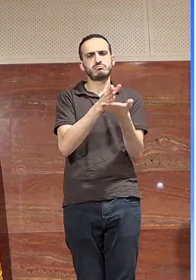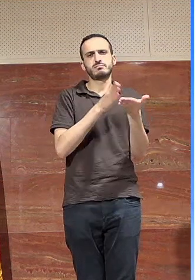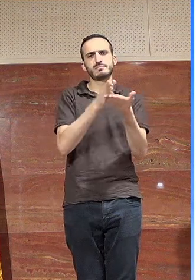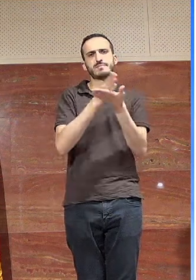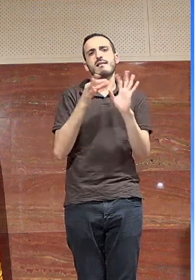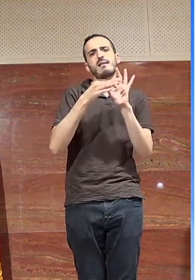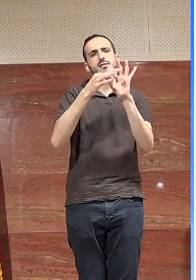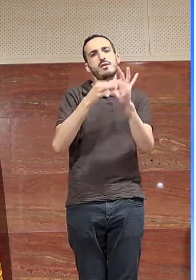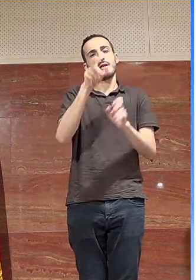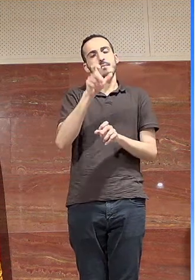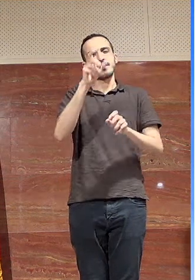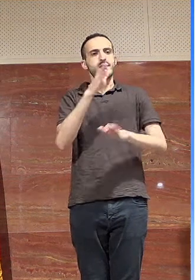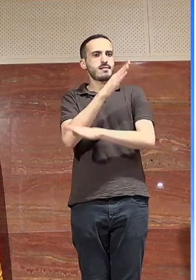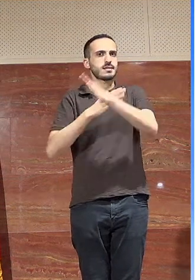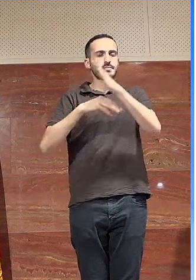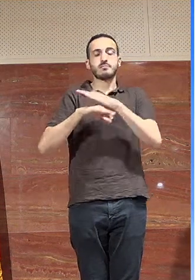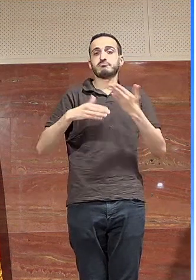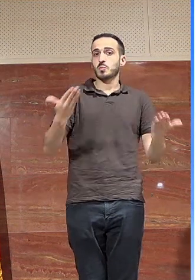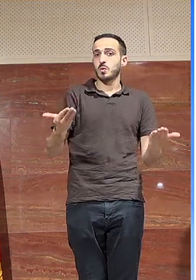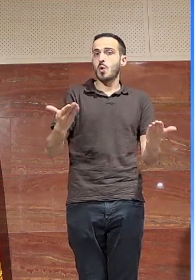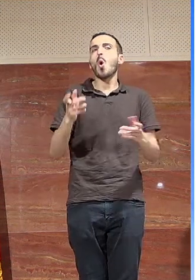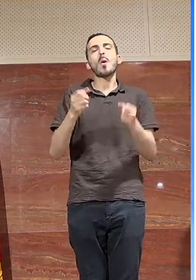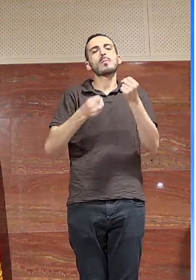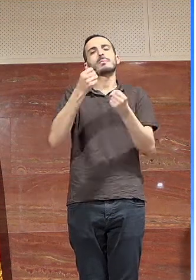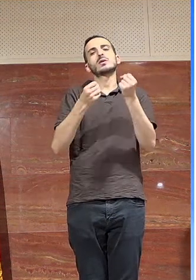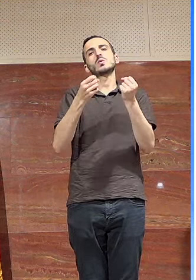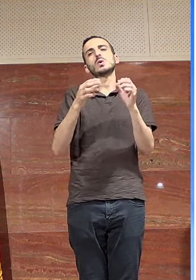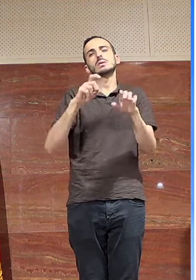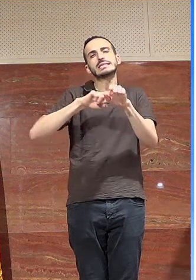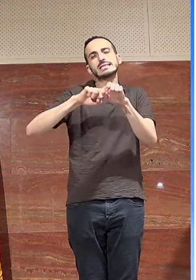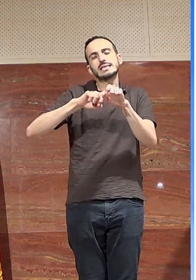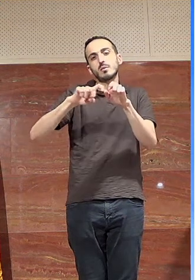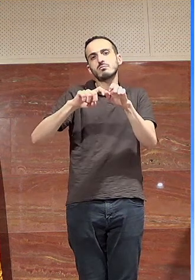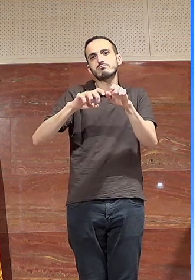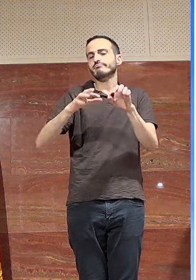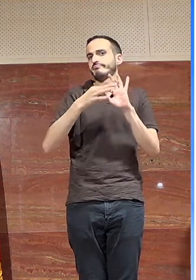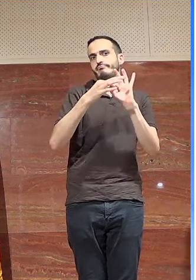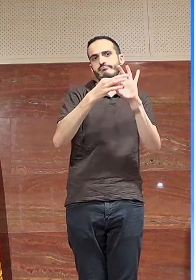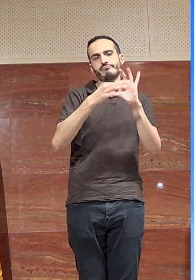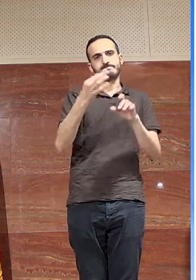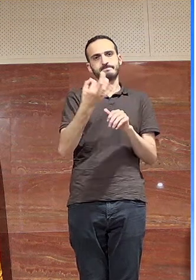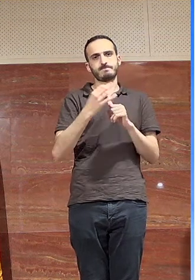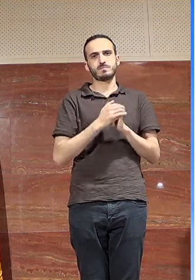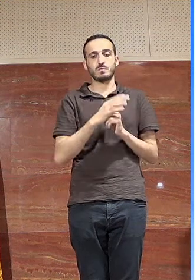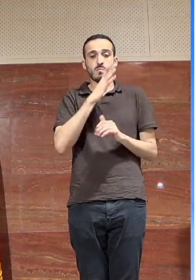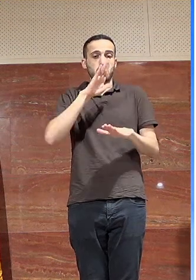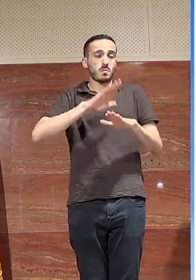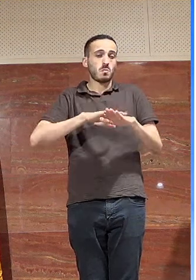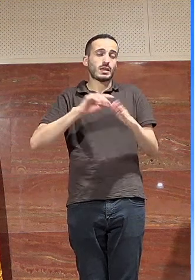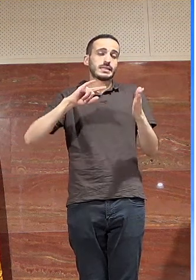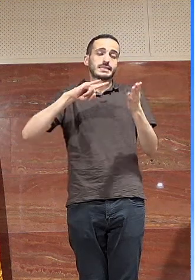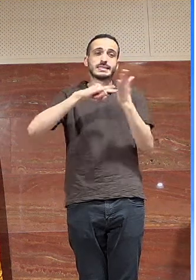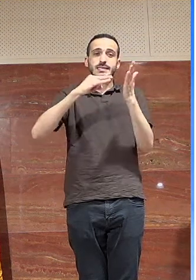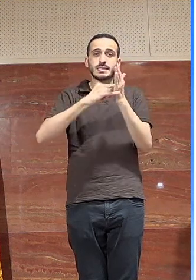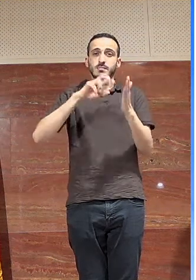de la persona o también en función del vehículo que tengan, porque no todos se pueden instalar en todos